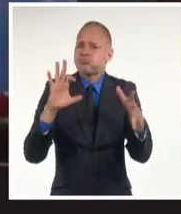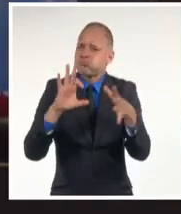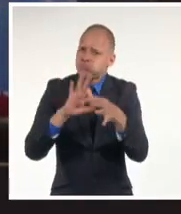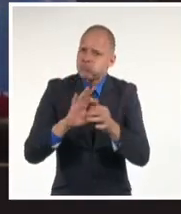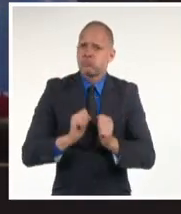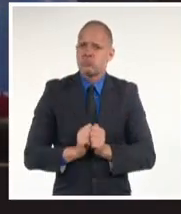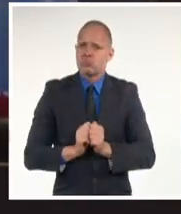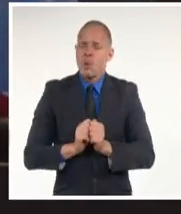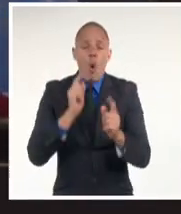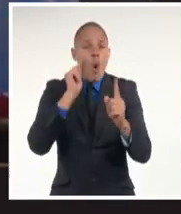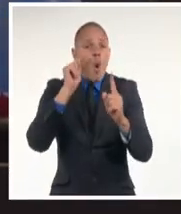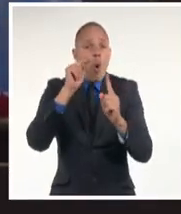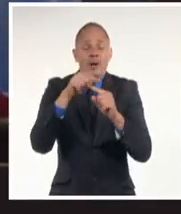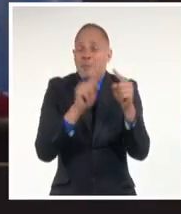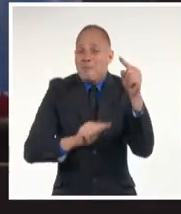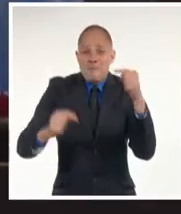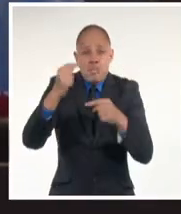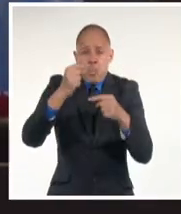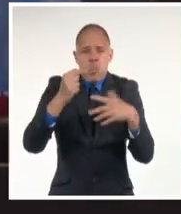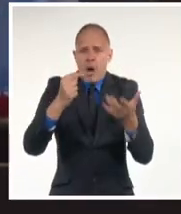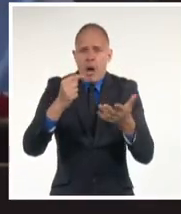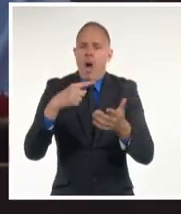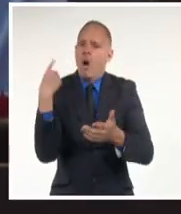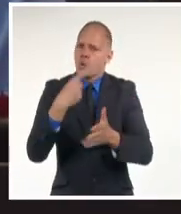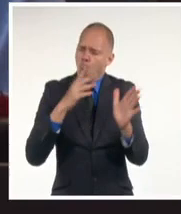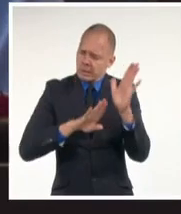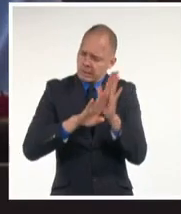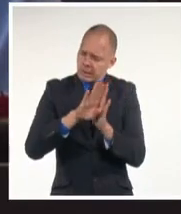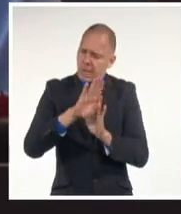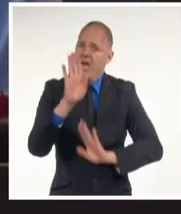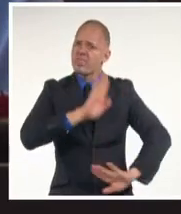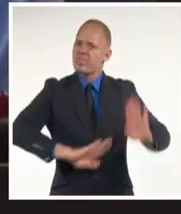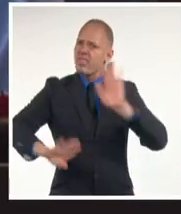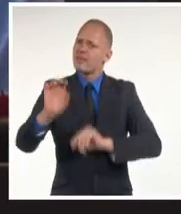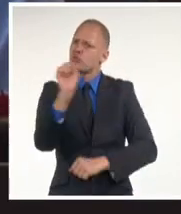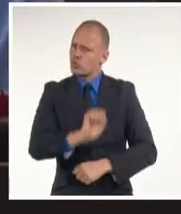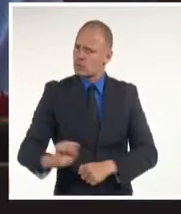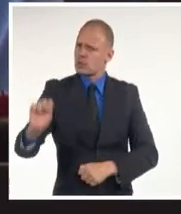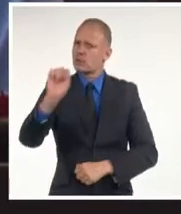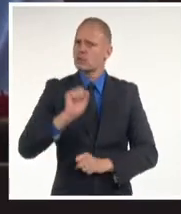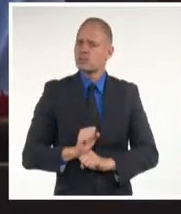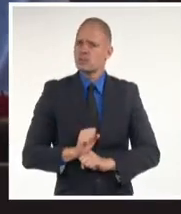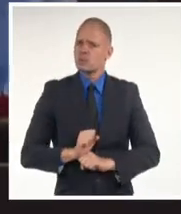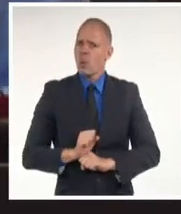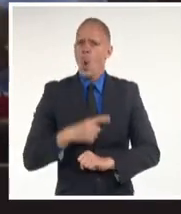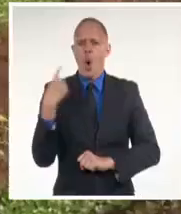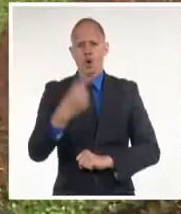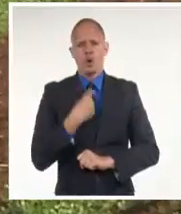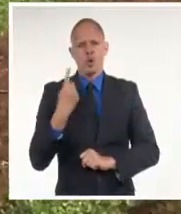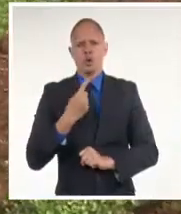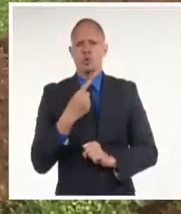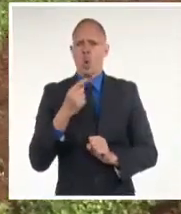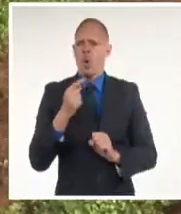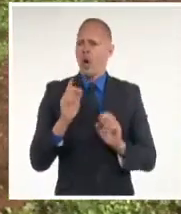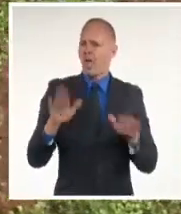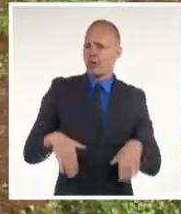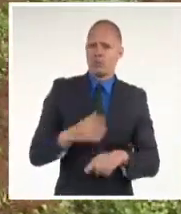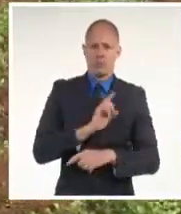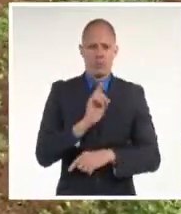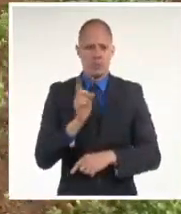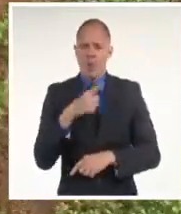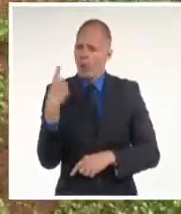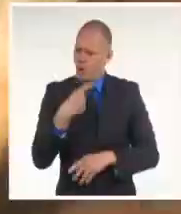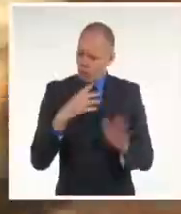el socialismo. No vamos a abandonar nuestro sistema, lo vamos a perfeccionar. Vuelta abajo con